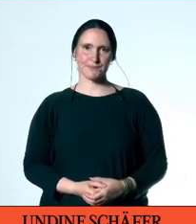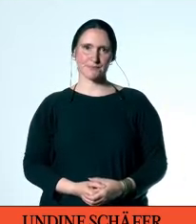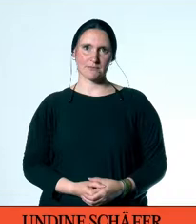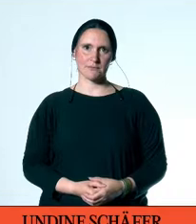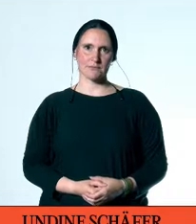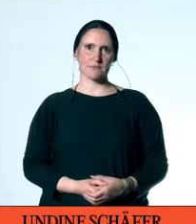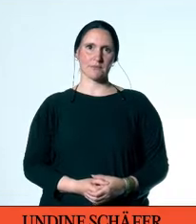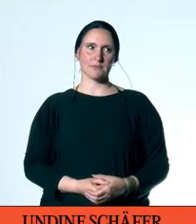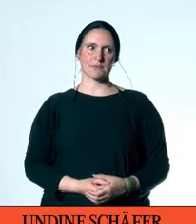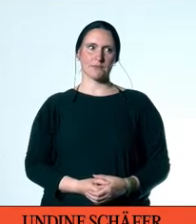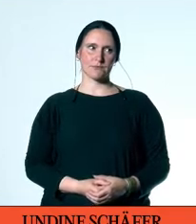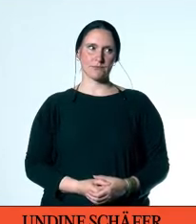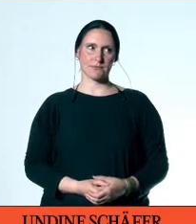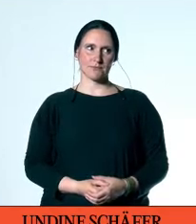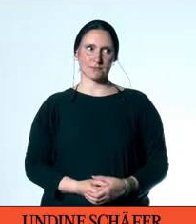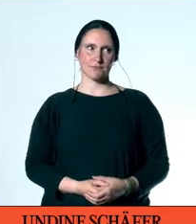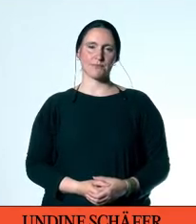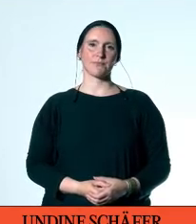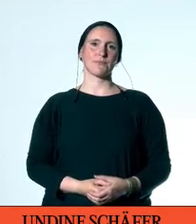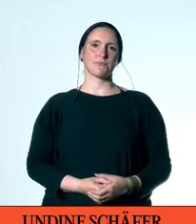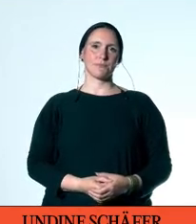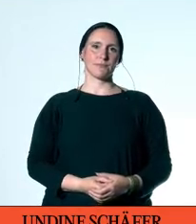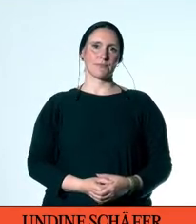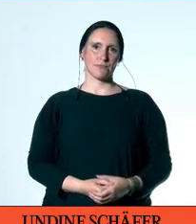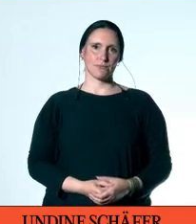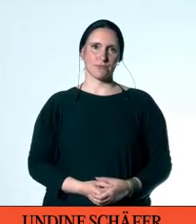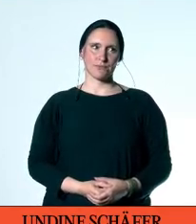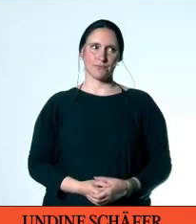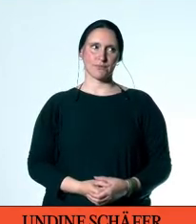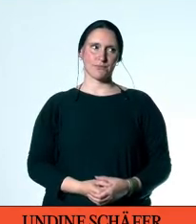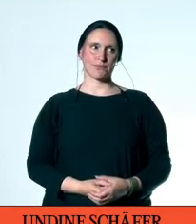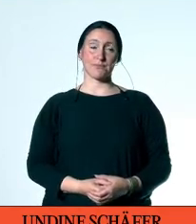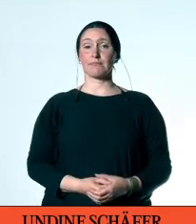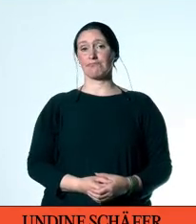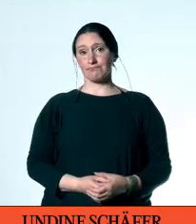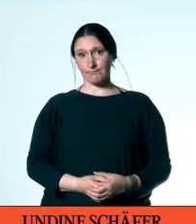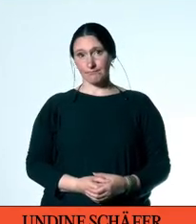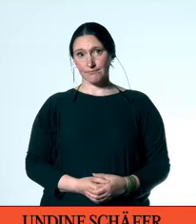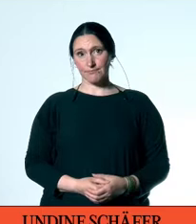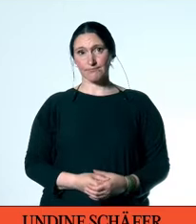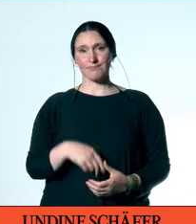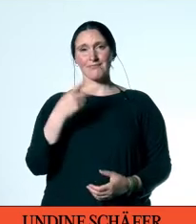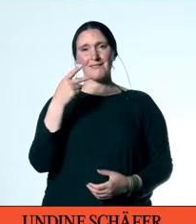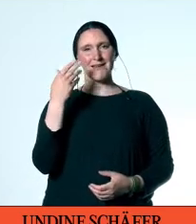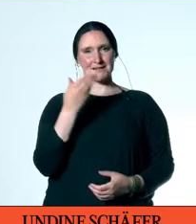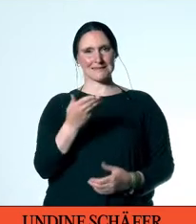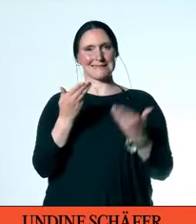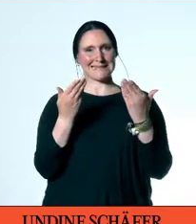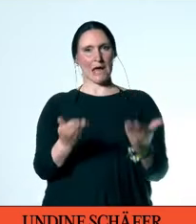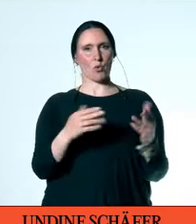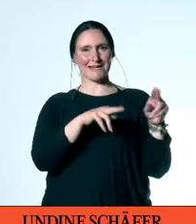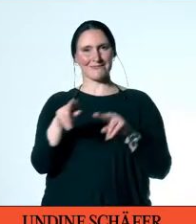We can now see one of the productions made. Vielleicht schauen wir uns mal eine der Produktionen